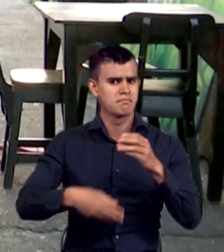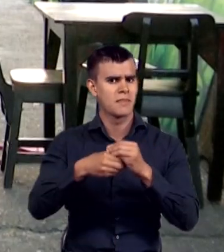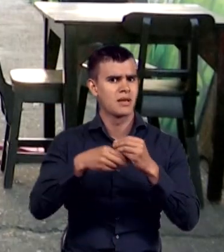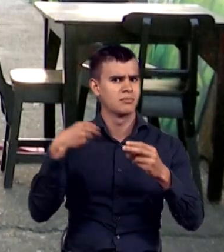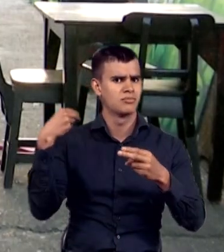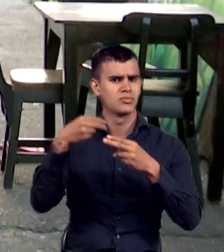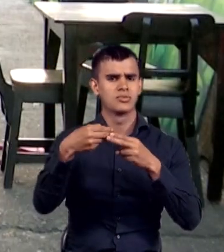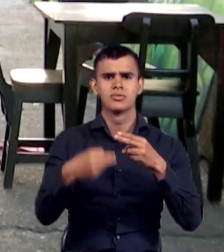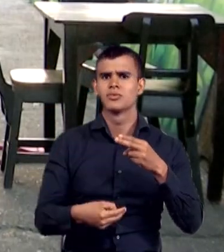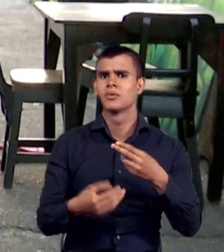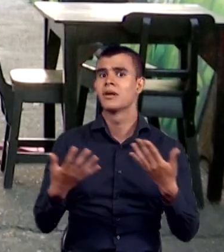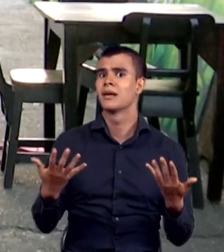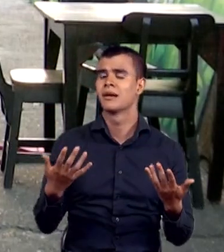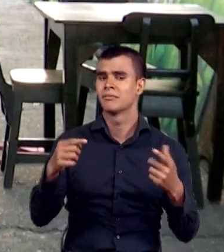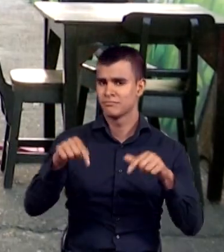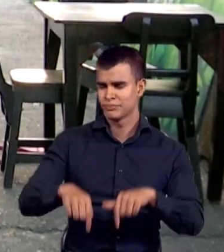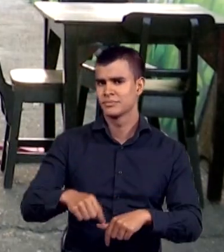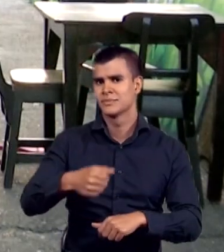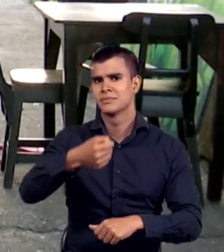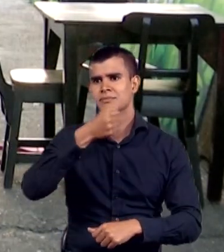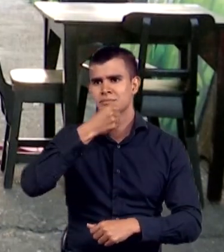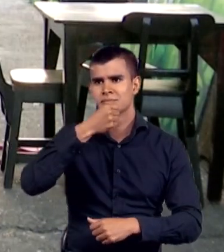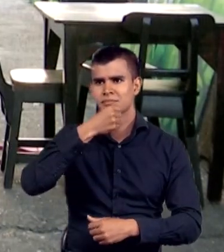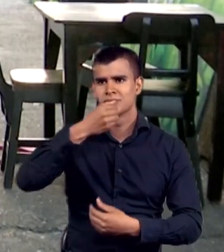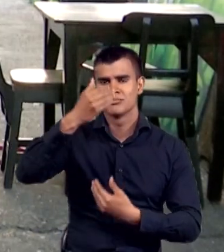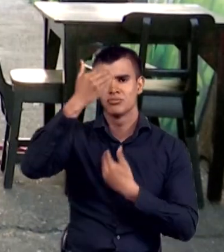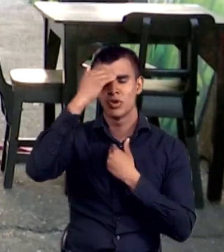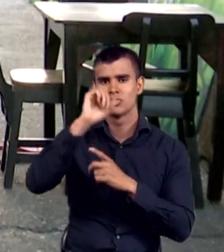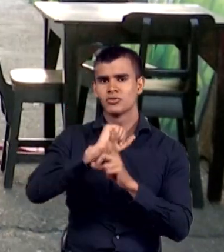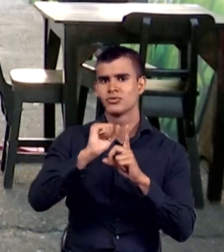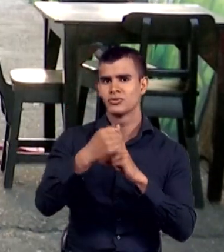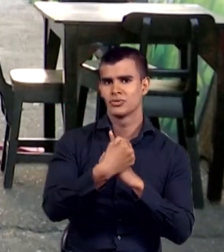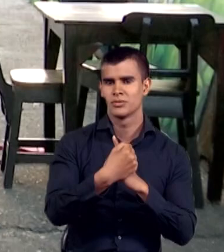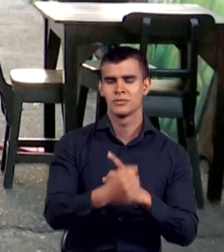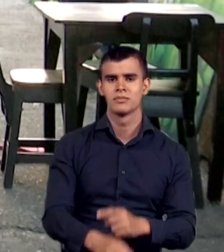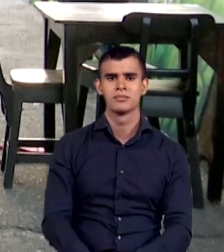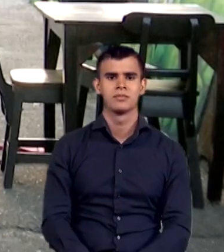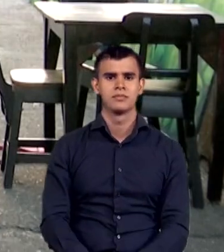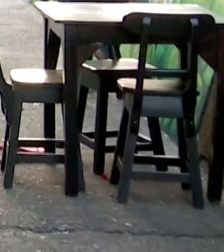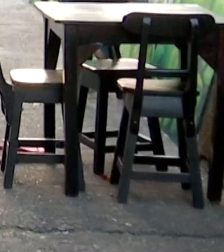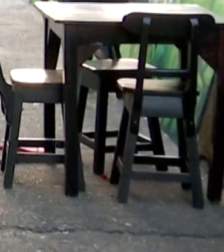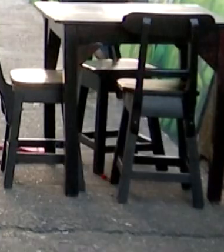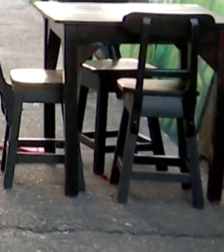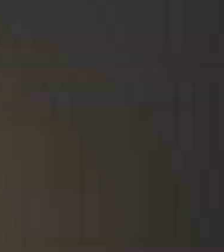vemos la próxima semana con un nuevo capítulo de Cali Hoy Crónicas. Periodismo con sentido social.